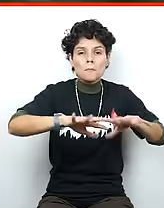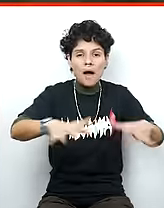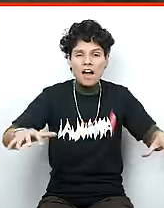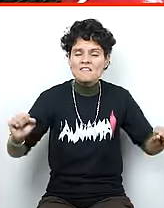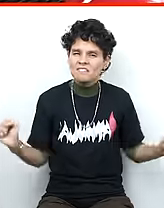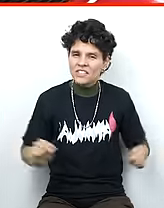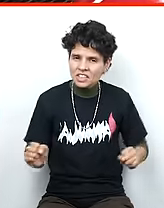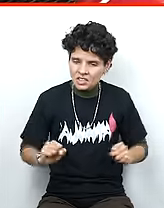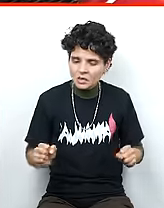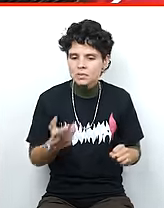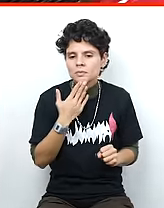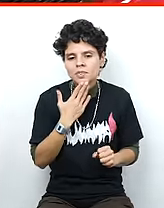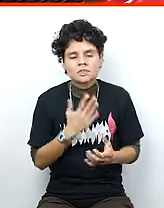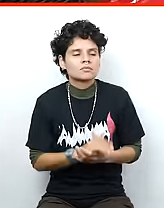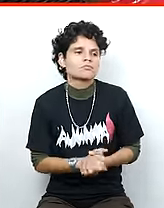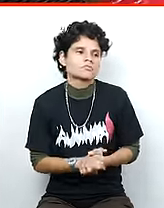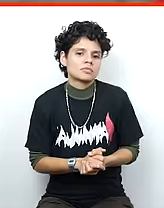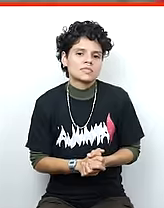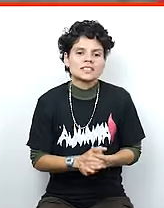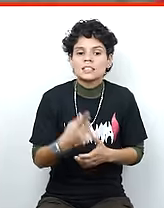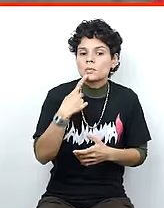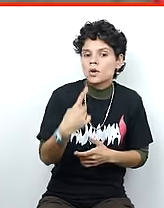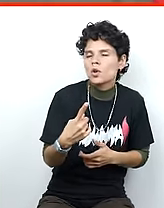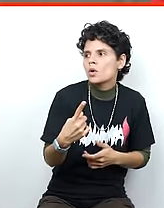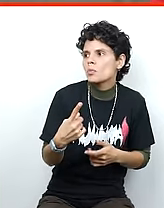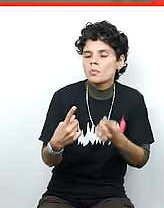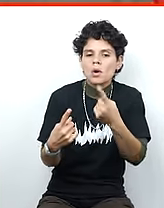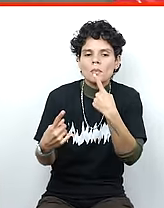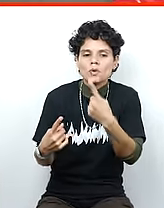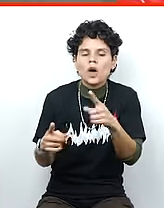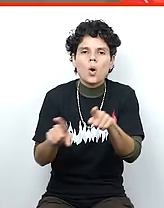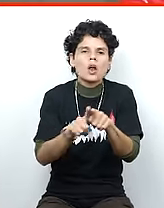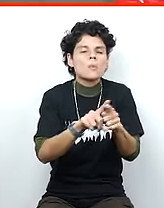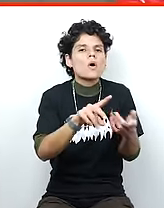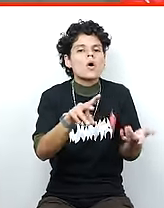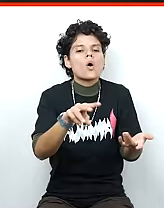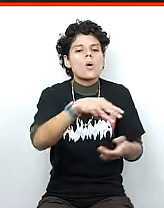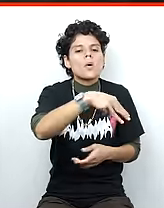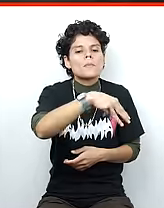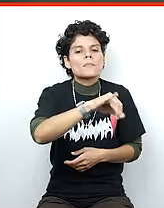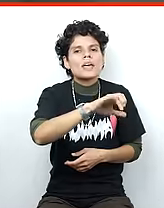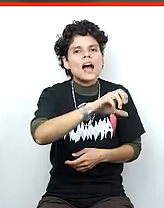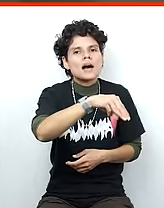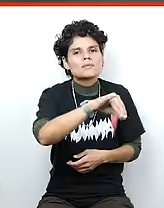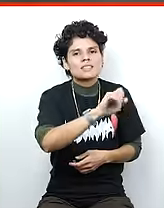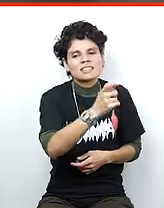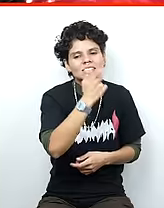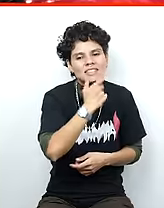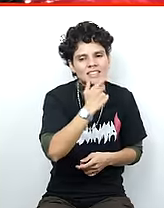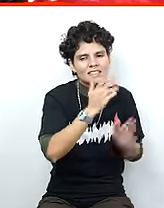es helado. Sí. ¿Sí? Sí, pues, no, no, pero te decía al Maxime que no es como Miami, pues. No, Miami. Hablan inglés.